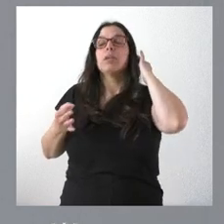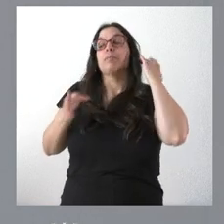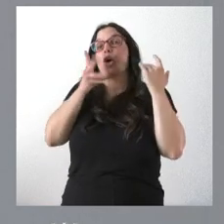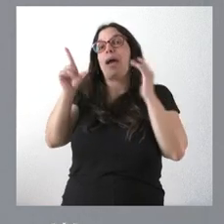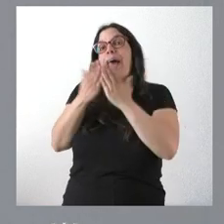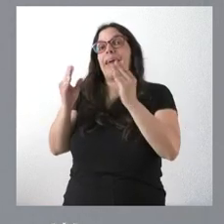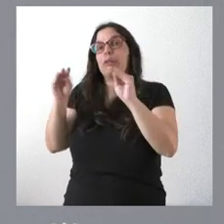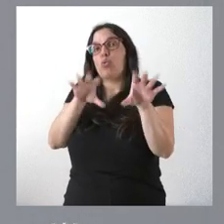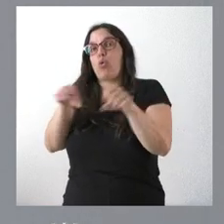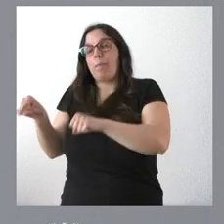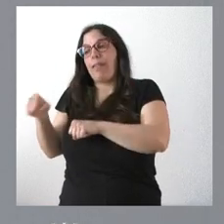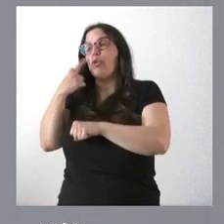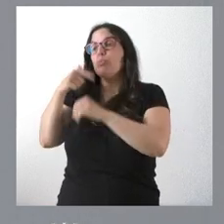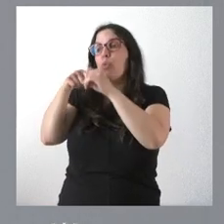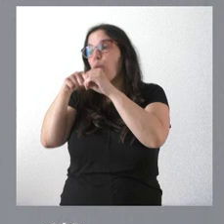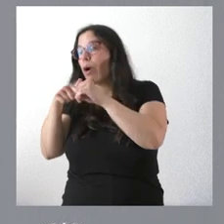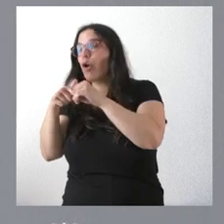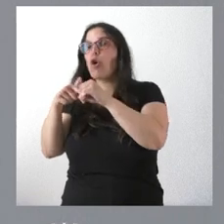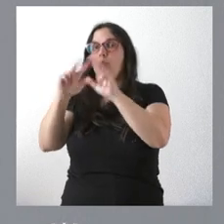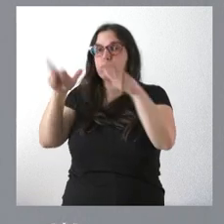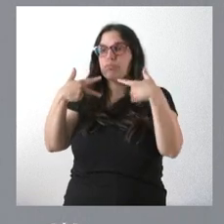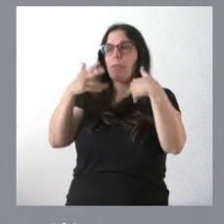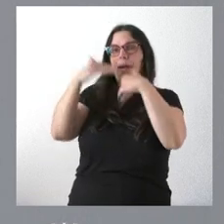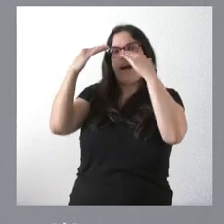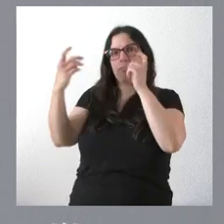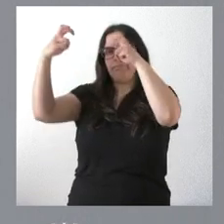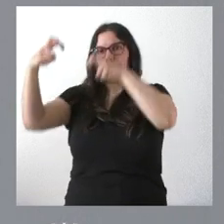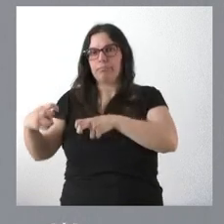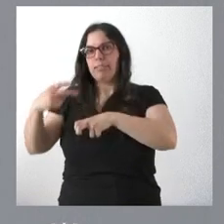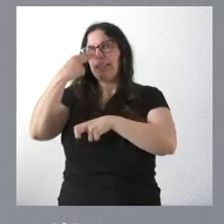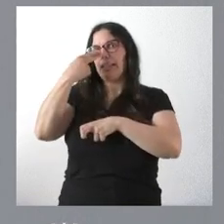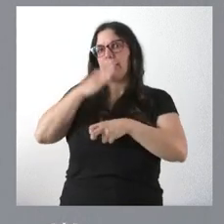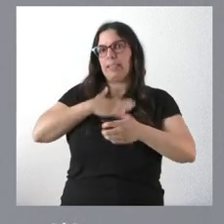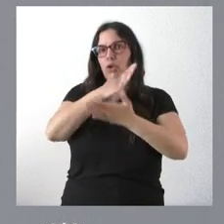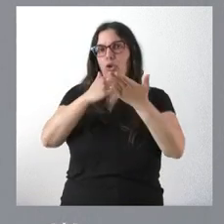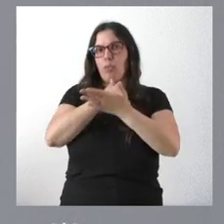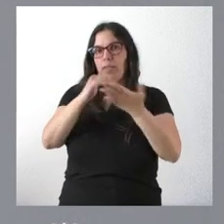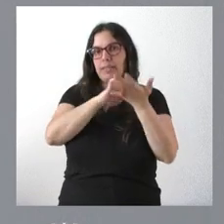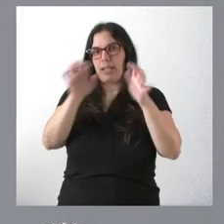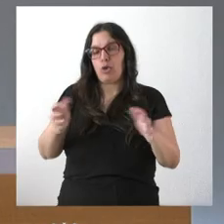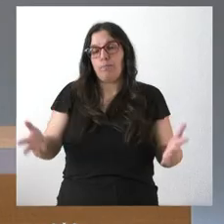pues pueda encontrar algún hueco para atender los intereses de nuestra comunidad autónoma, de los de Castilla y León.